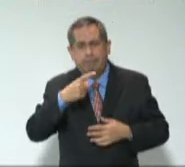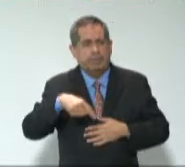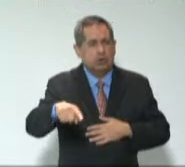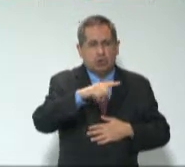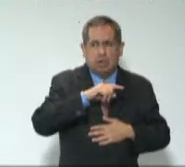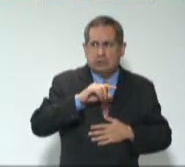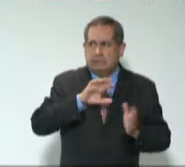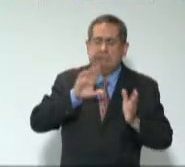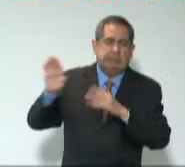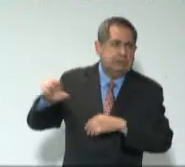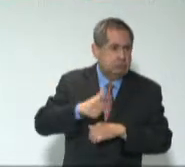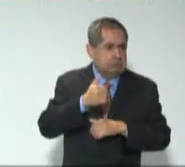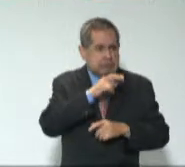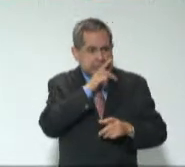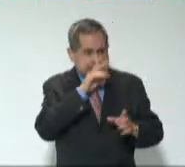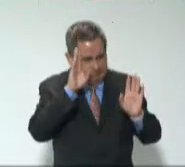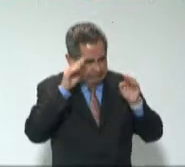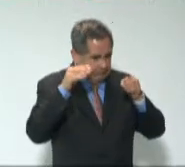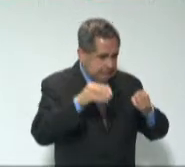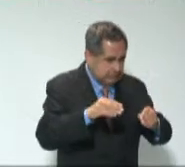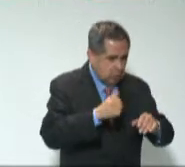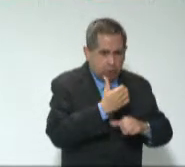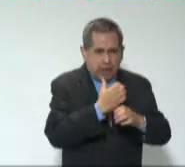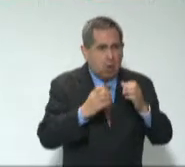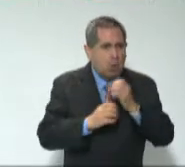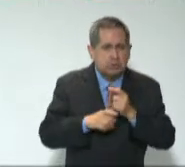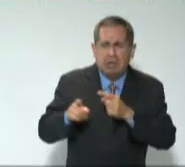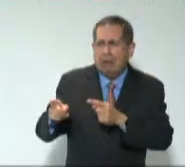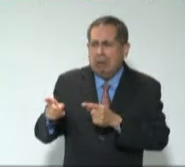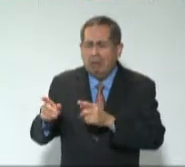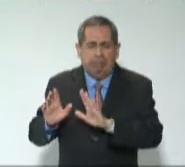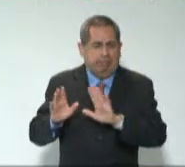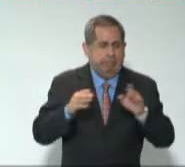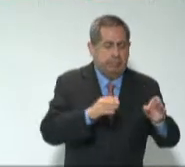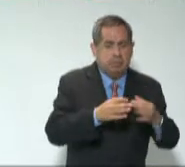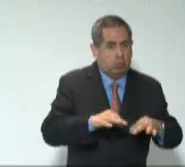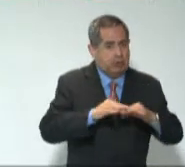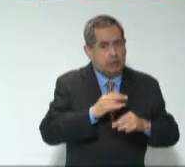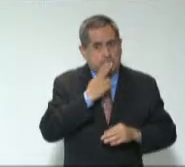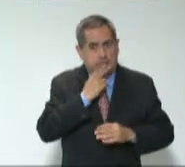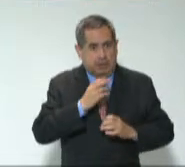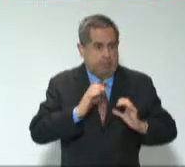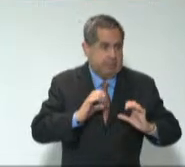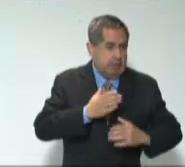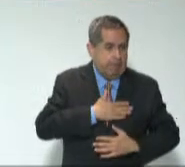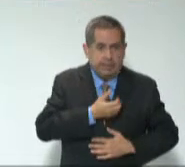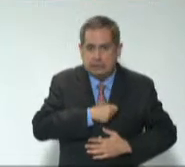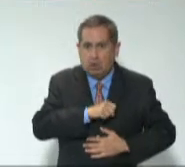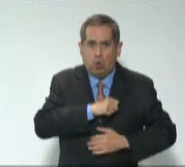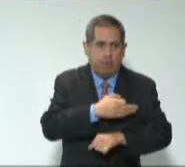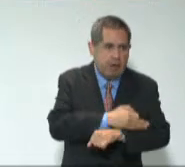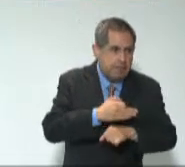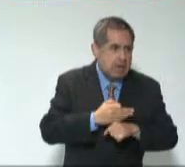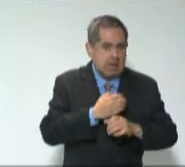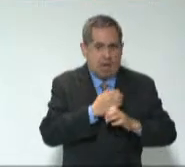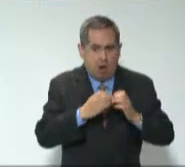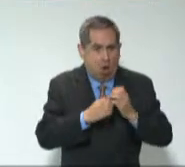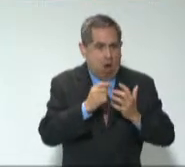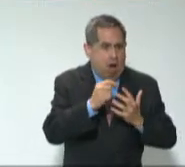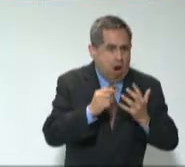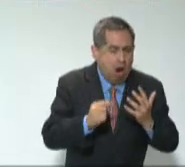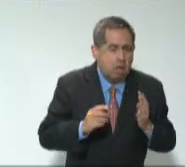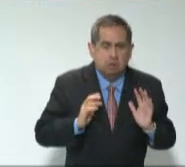pues otras preocupaciones o sigue teniendo otras preocupaciones principalmente la salud de sus familiares y la evidentemente preocupación